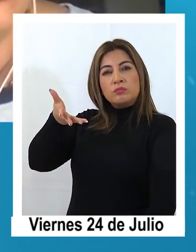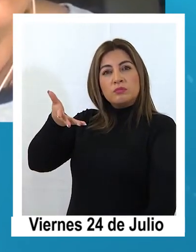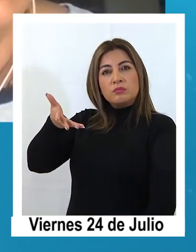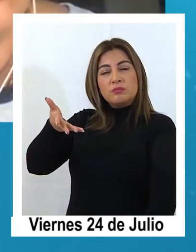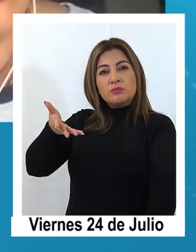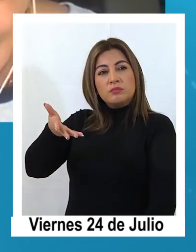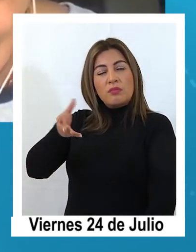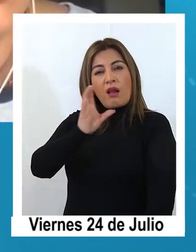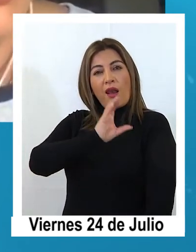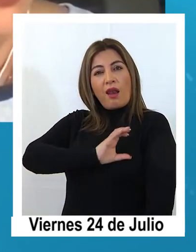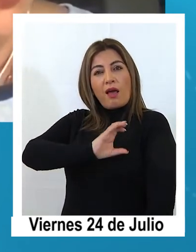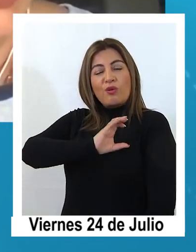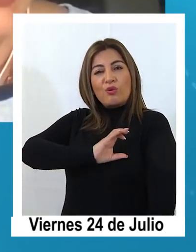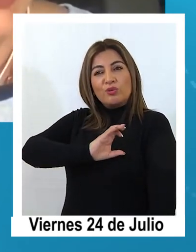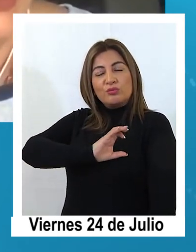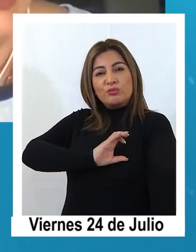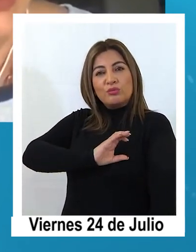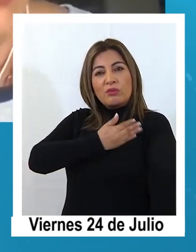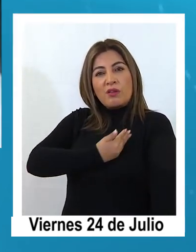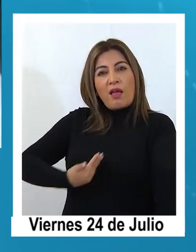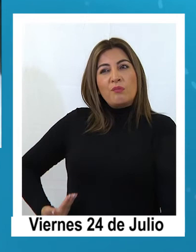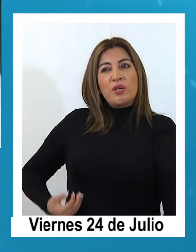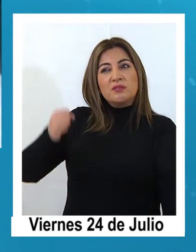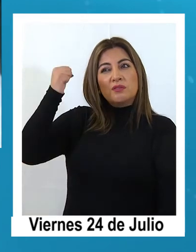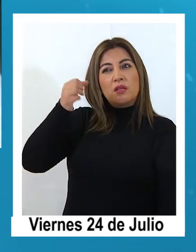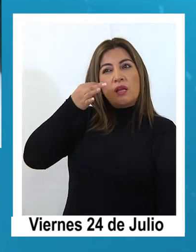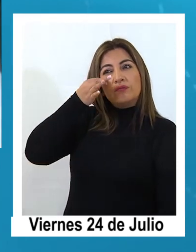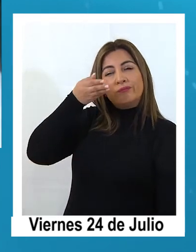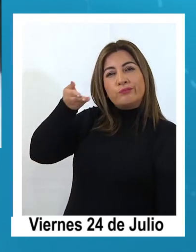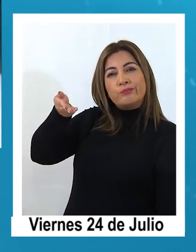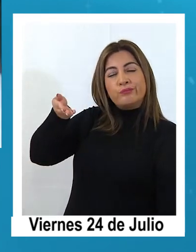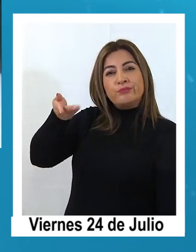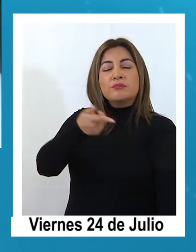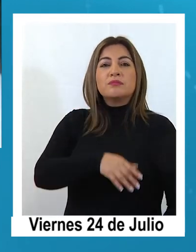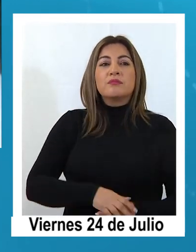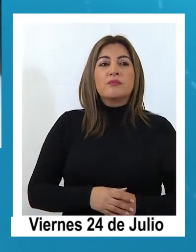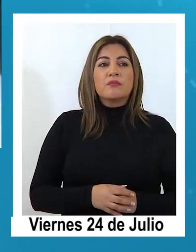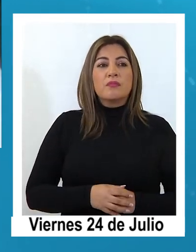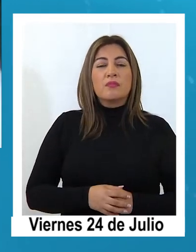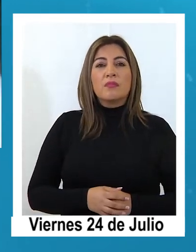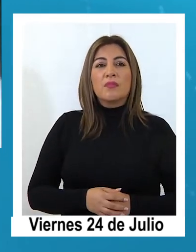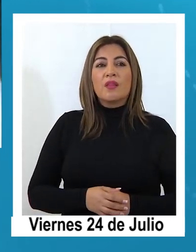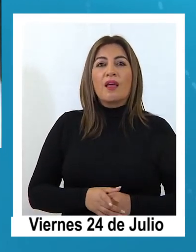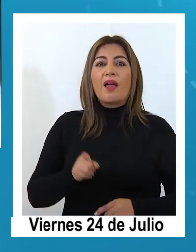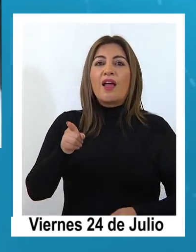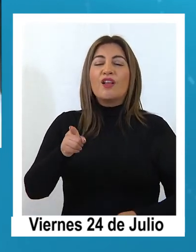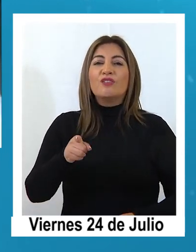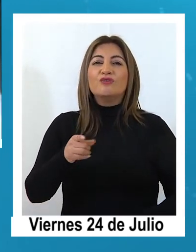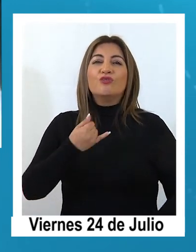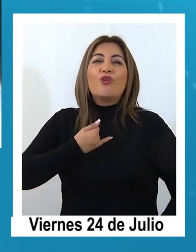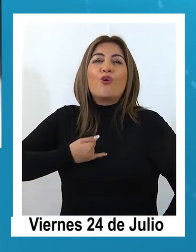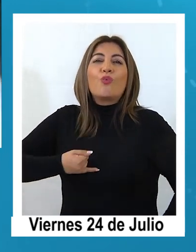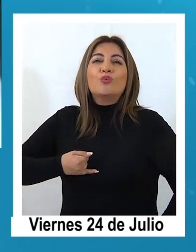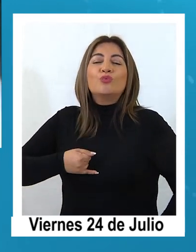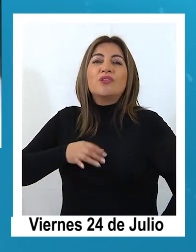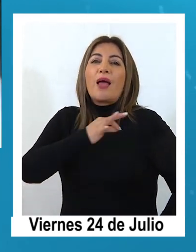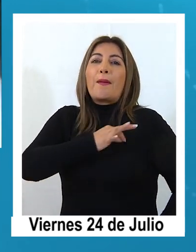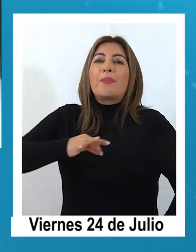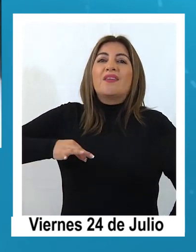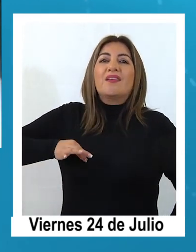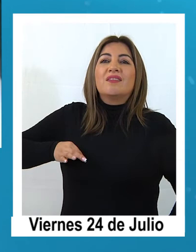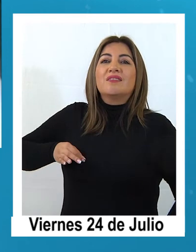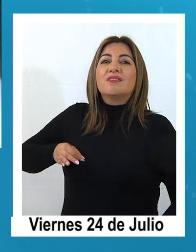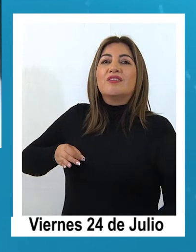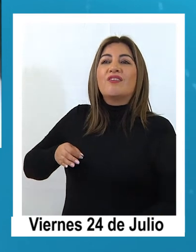comportamiento suele tener el presidente. Piñera no es muy proclive a los cambios de gabinete. Es más